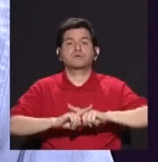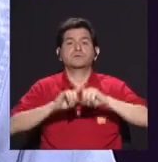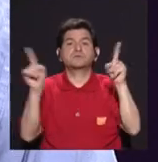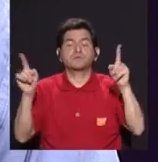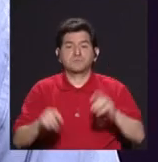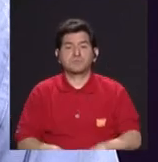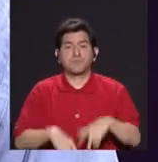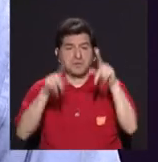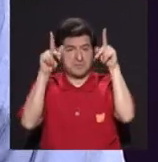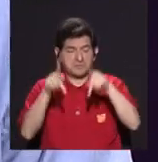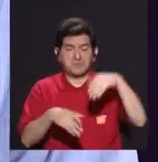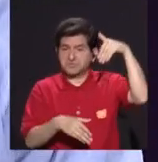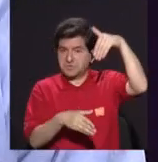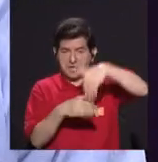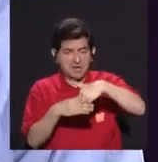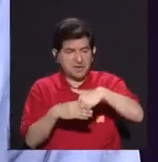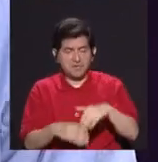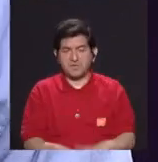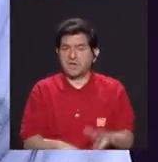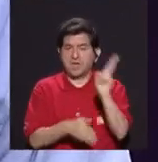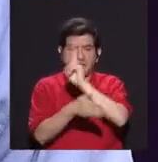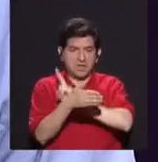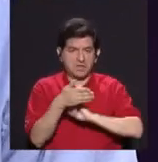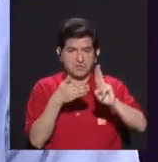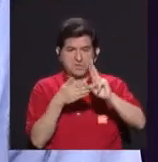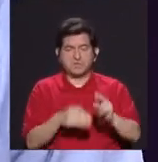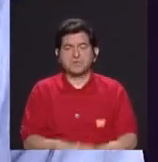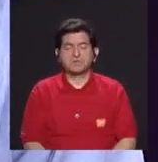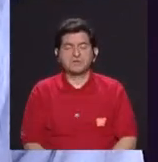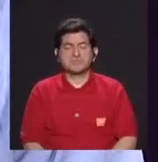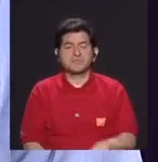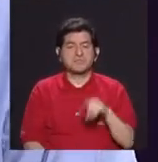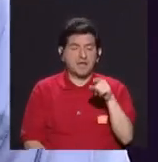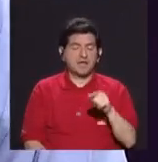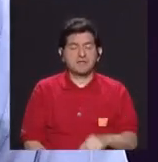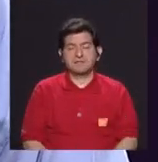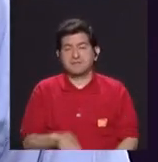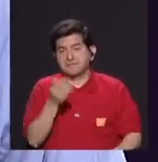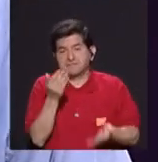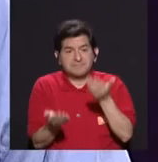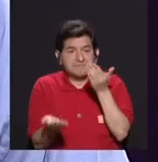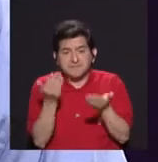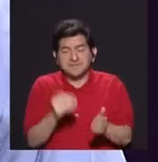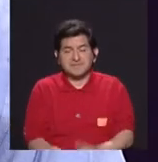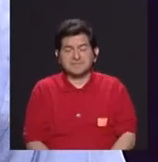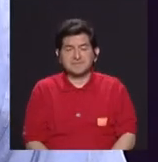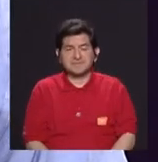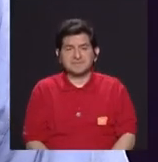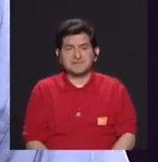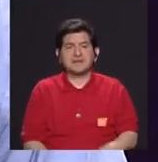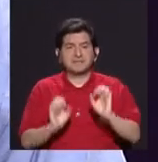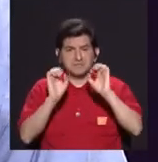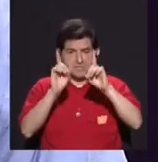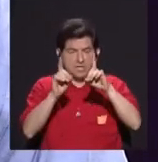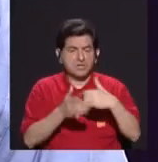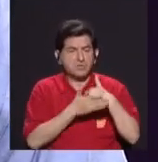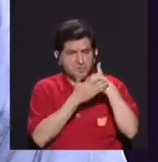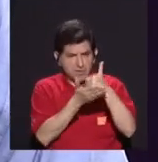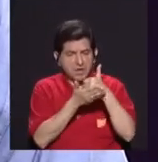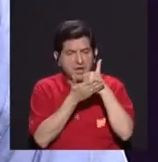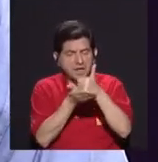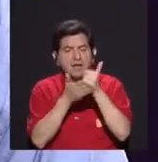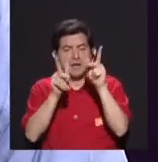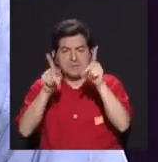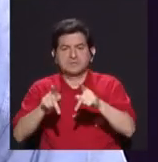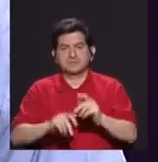alguien que no esté dentro del ámbito de la academia y la educación superior está educando estado contribuyendo en educar a